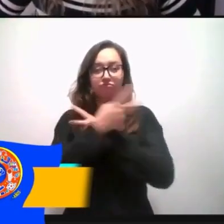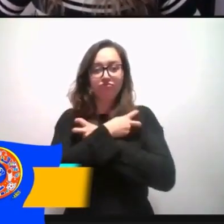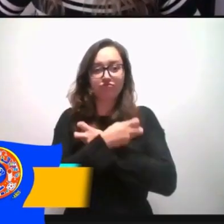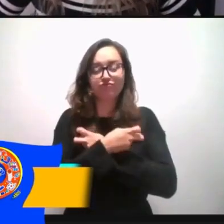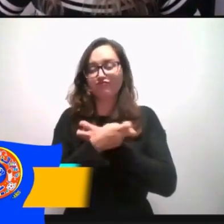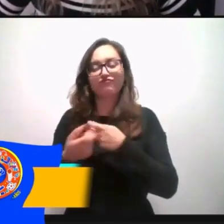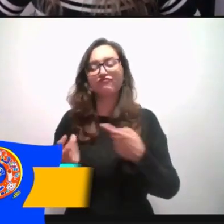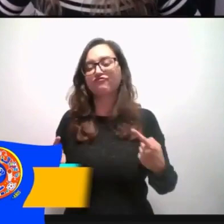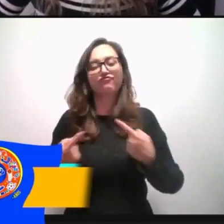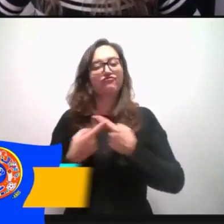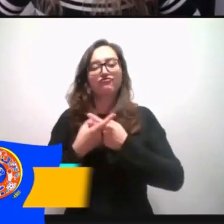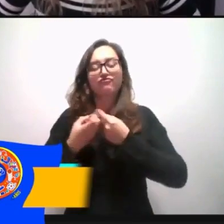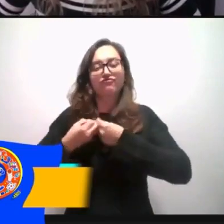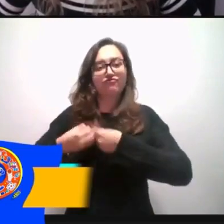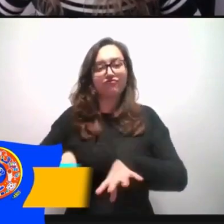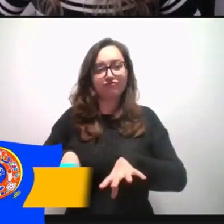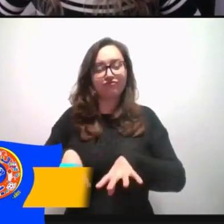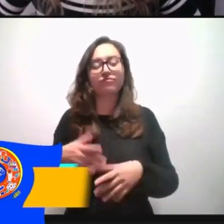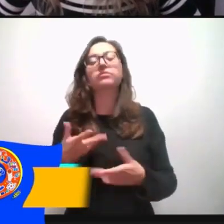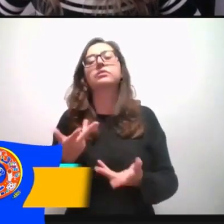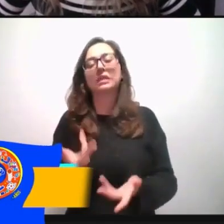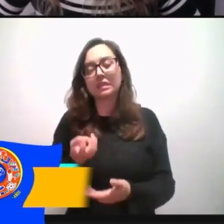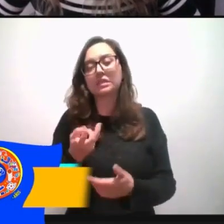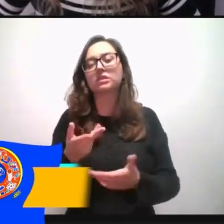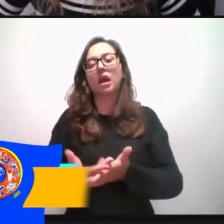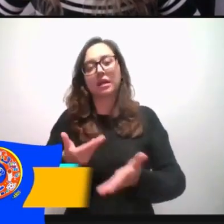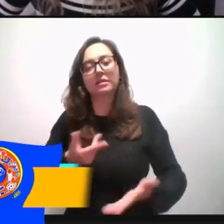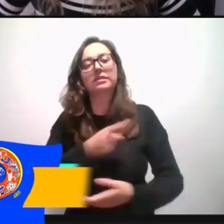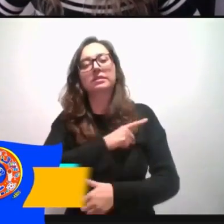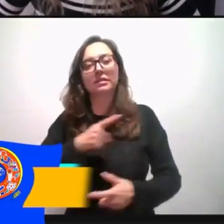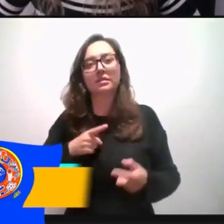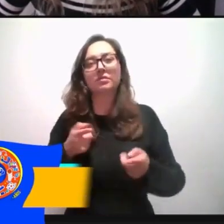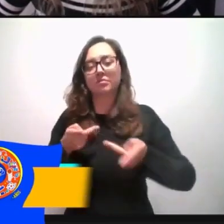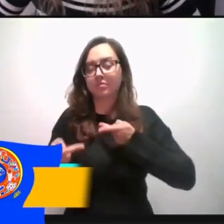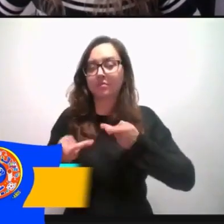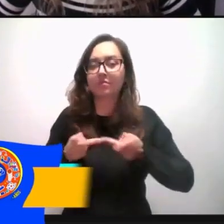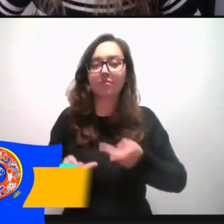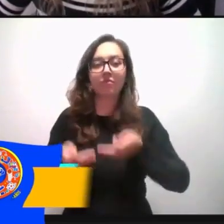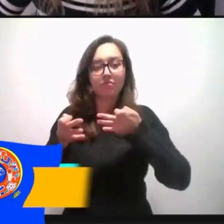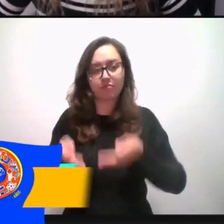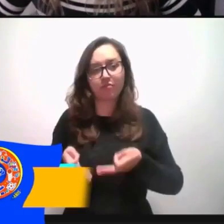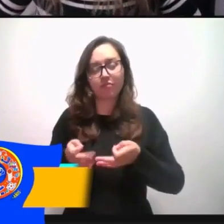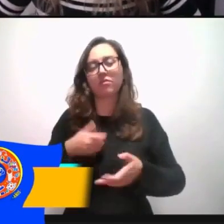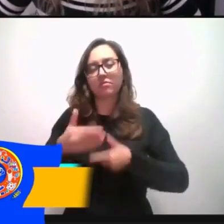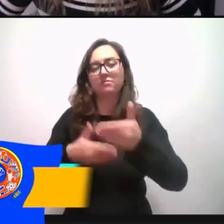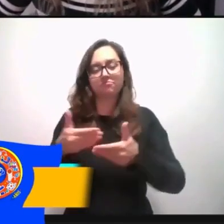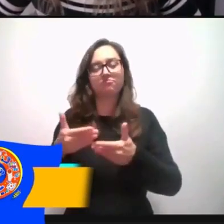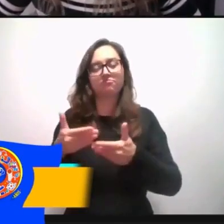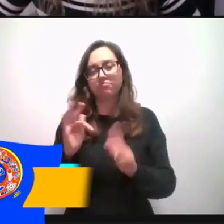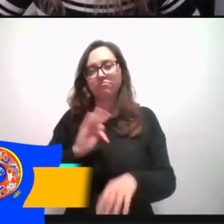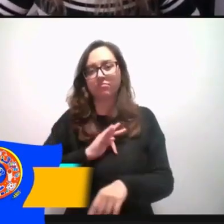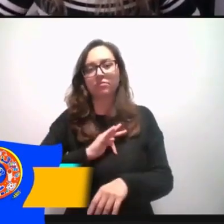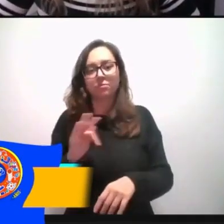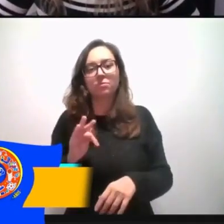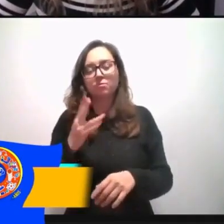preparación adecuada de estos injertos es la base para el éxito. Ahora, son pocas las